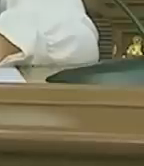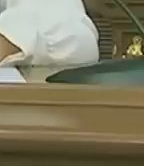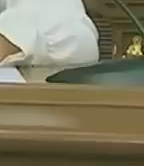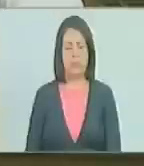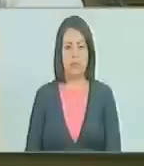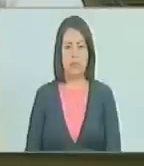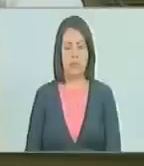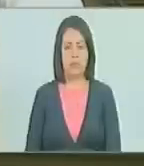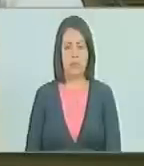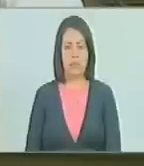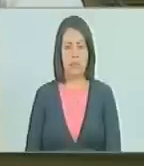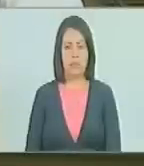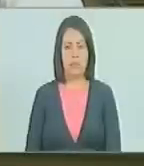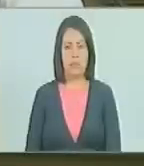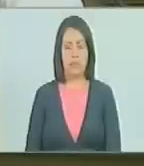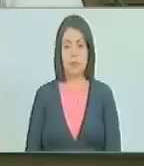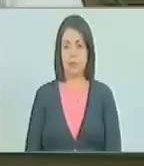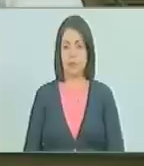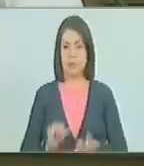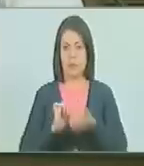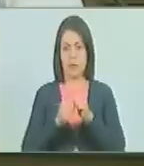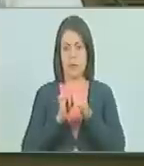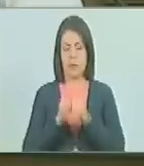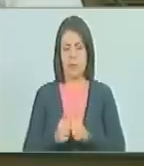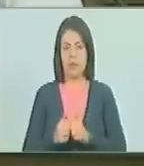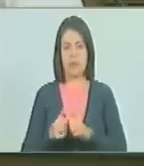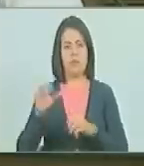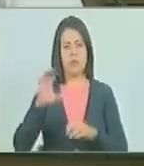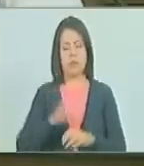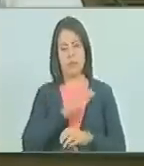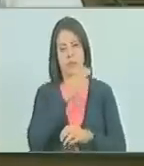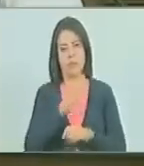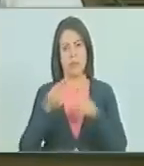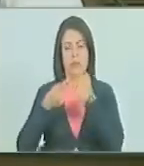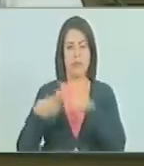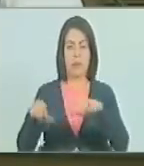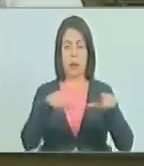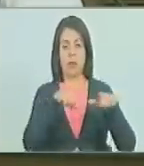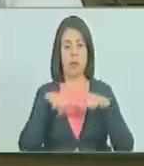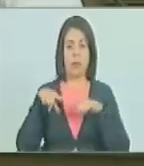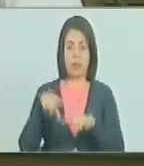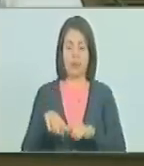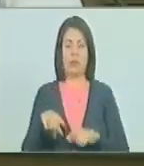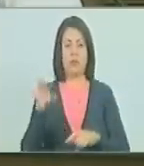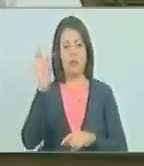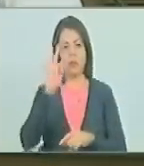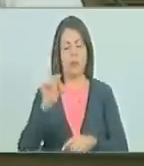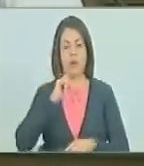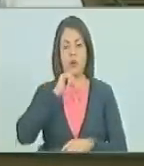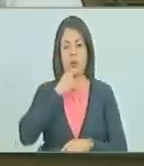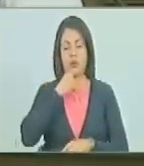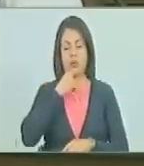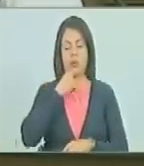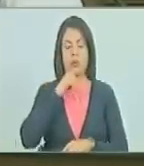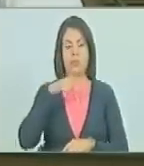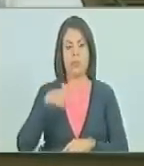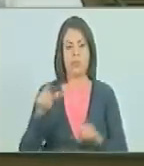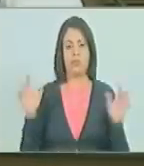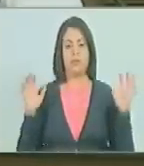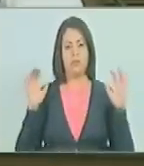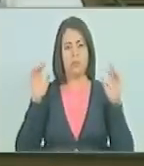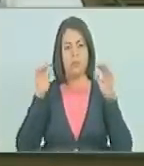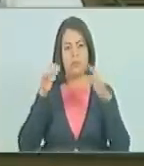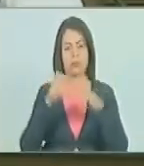multitudinarios, acontecimientos deportivos y conciertos en varias regiones de la Federación de Rusia, donde se reúne